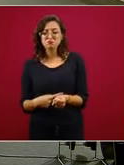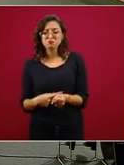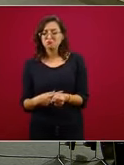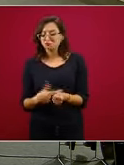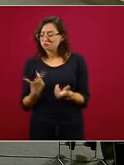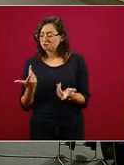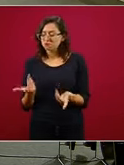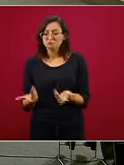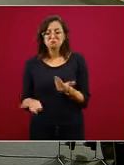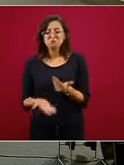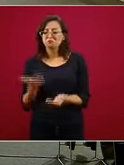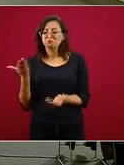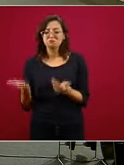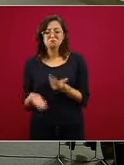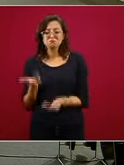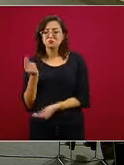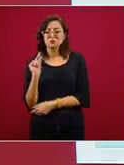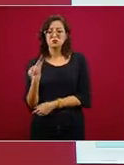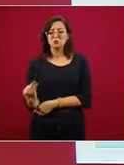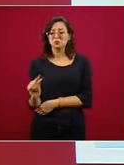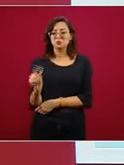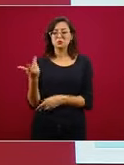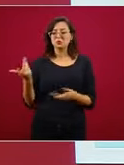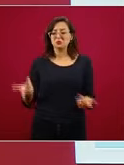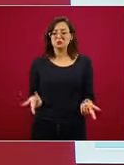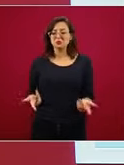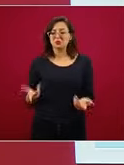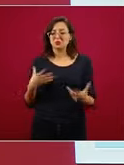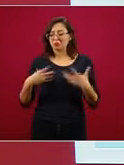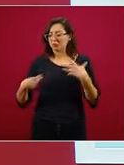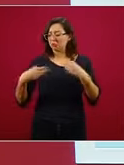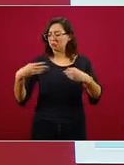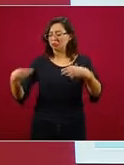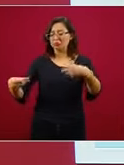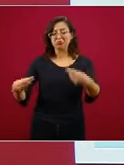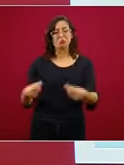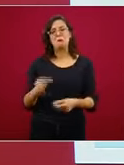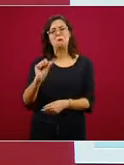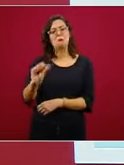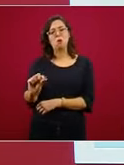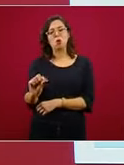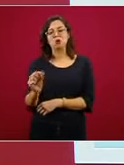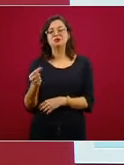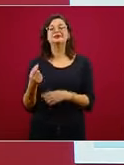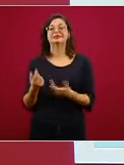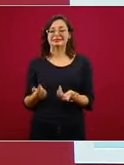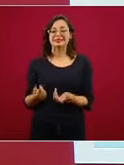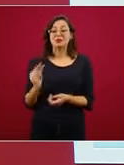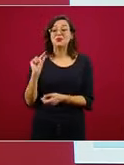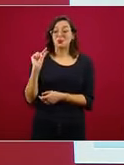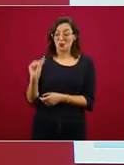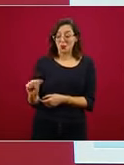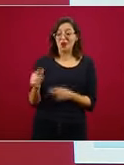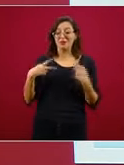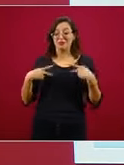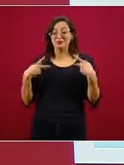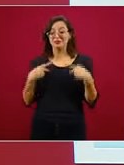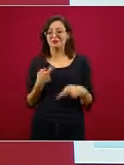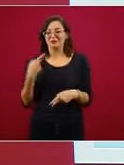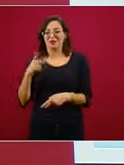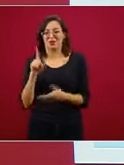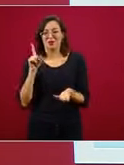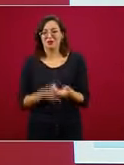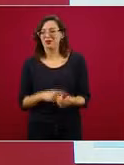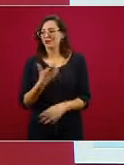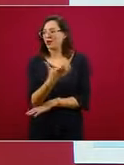nuestros sistemas, no son suficientes para detectar los brotes, ¿no? Porque son pocas personas, pero tienen mucho impacto en las